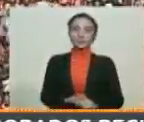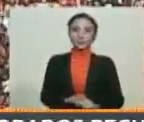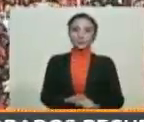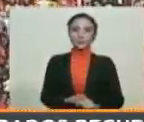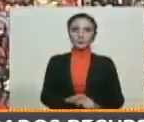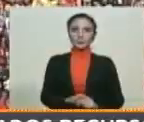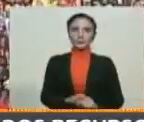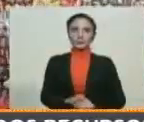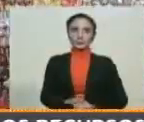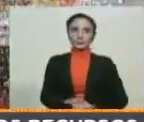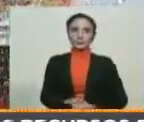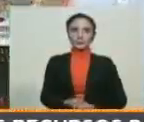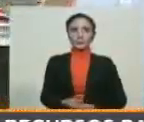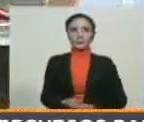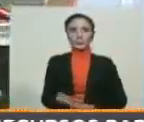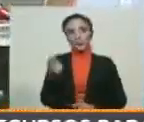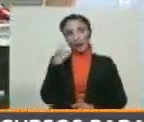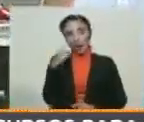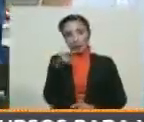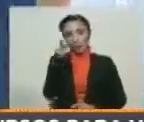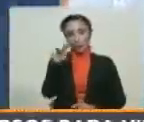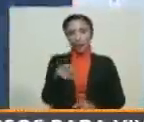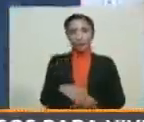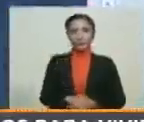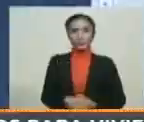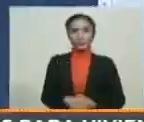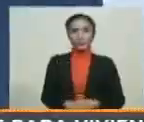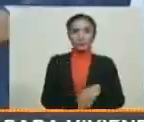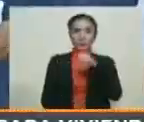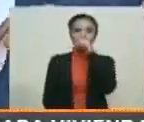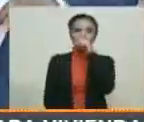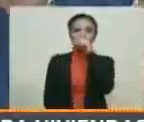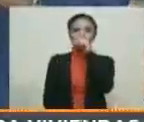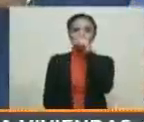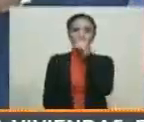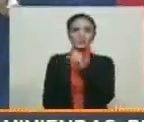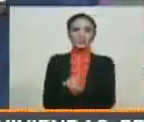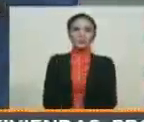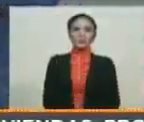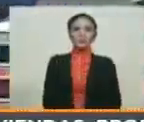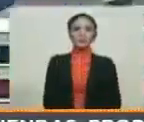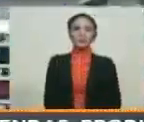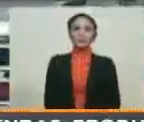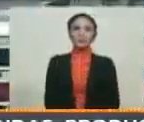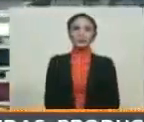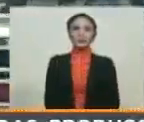triunfalismo te tengo en la mira que nadie caiga en el triunfalismo